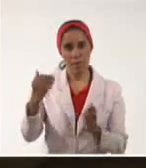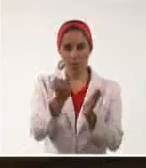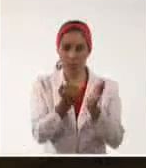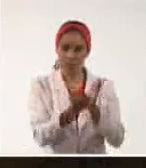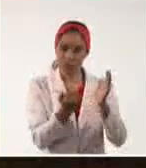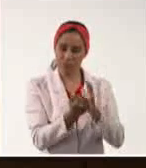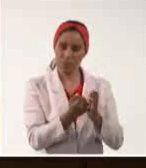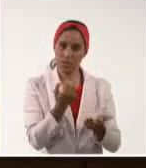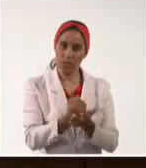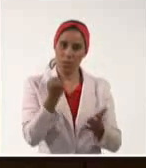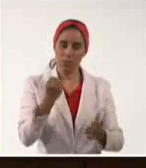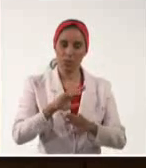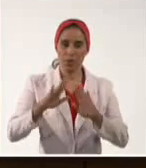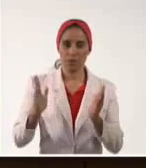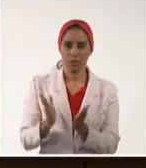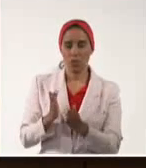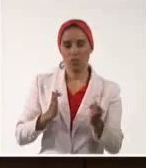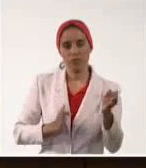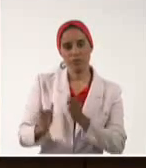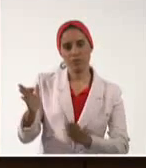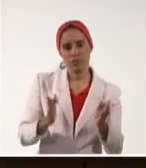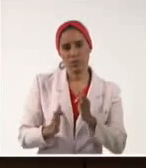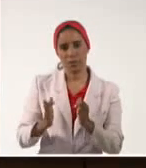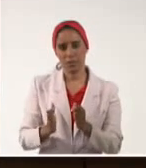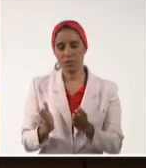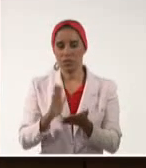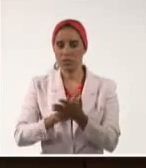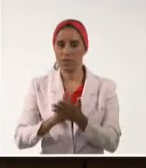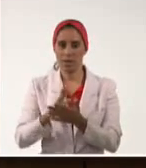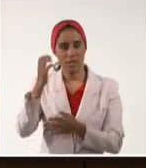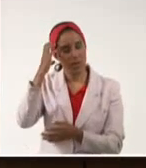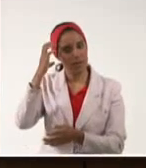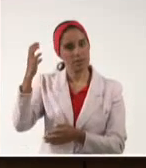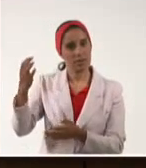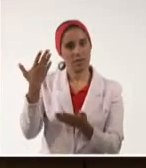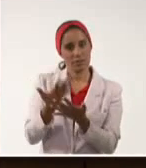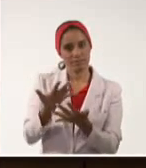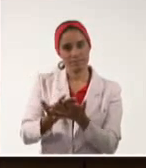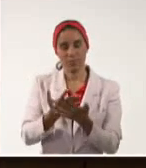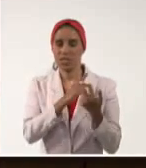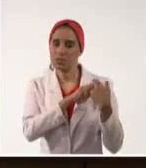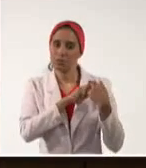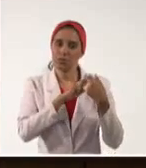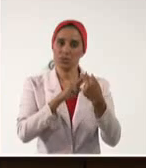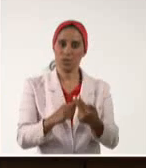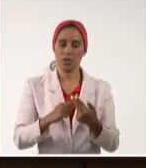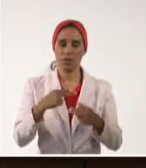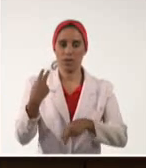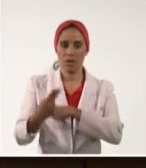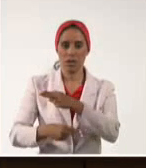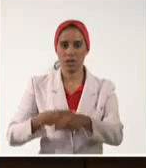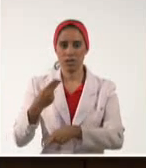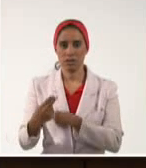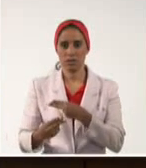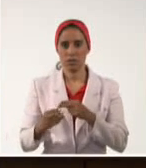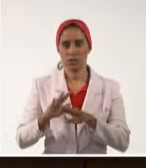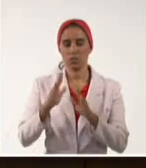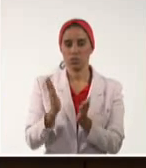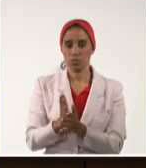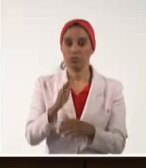inadecuado funcionamiento de entidades estatales responsables de ejecutarlas han afianzado los